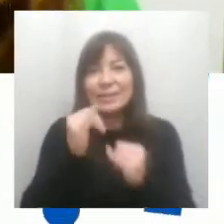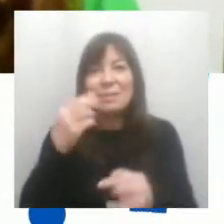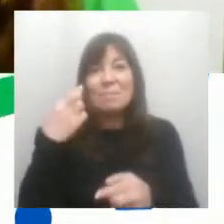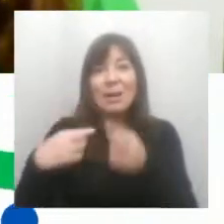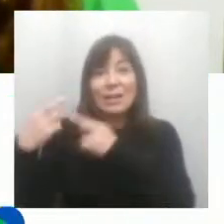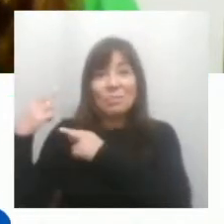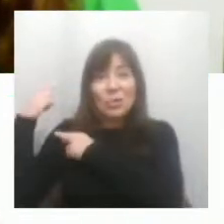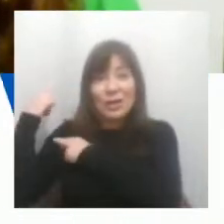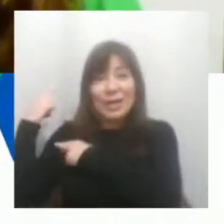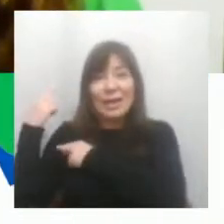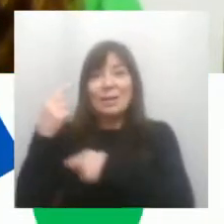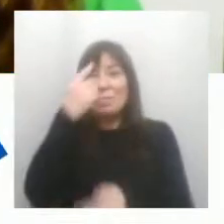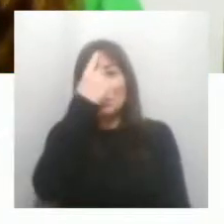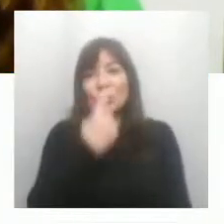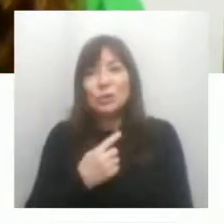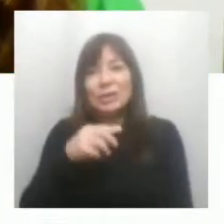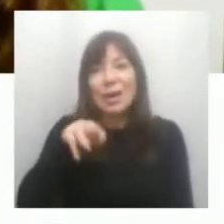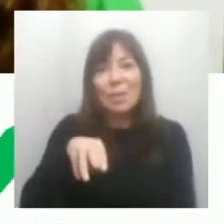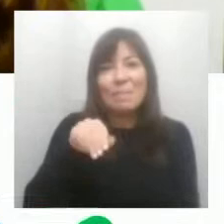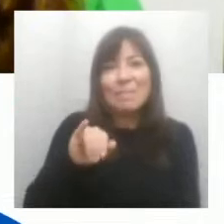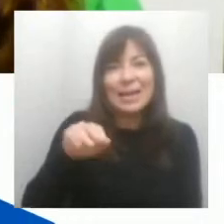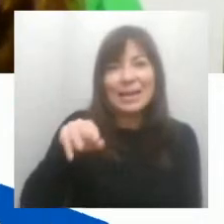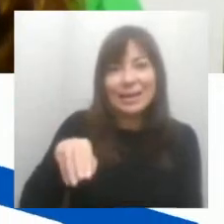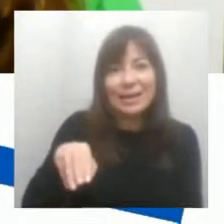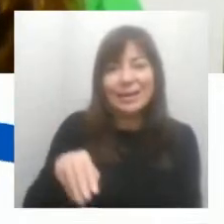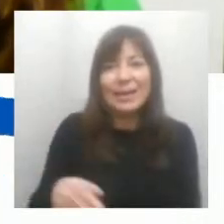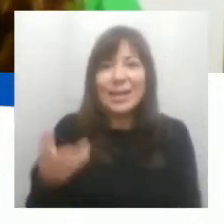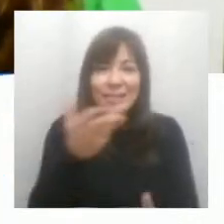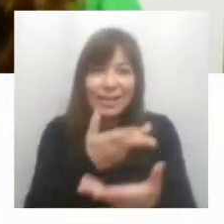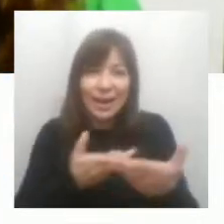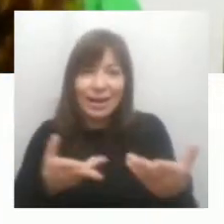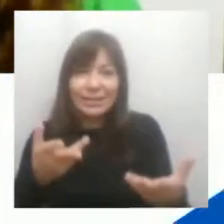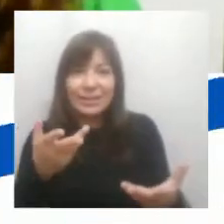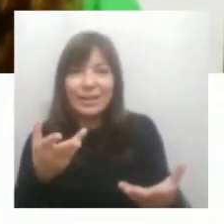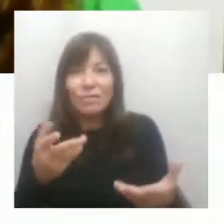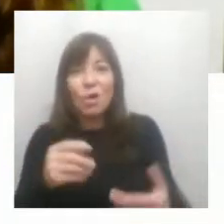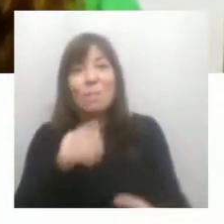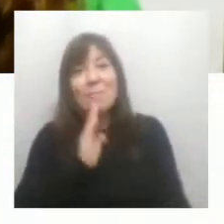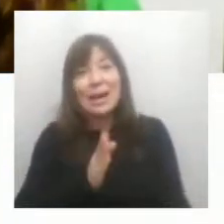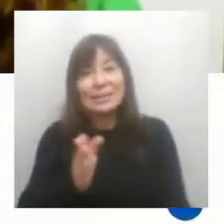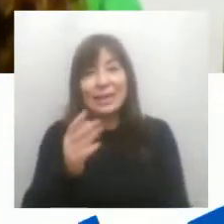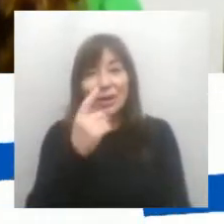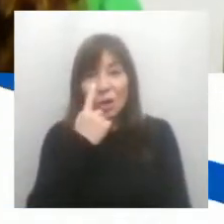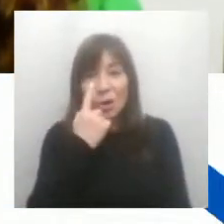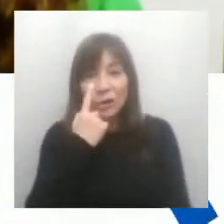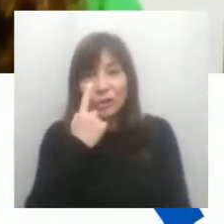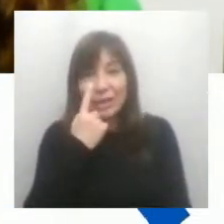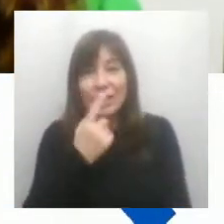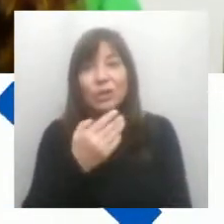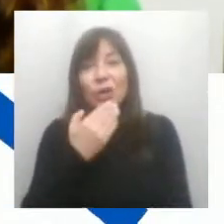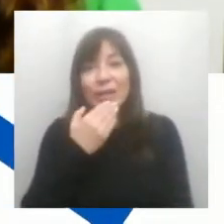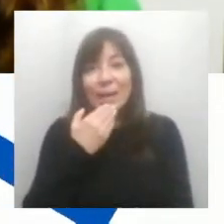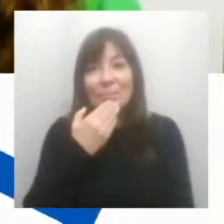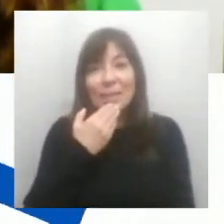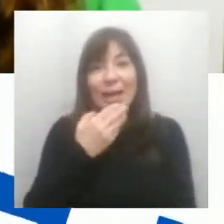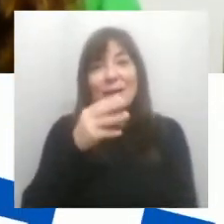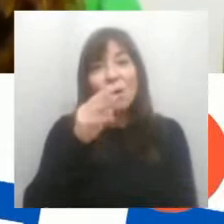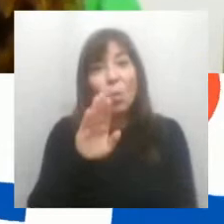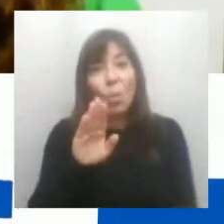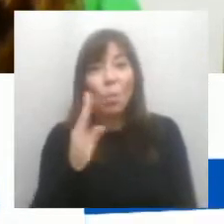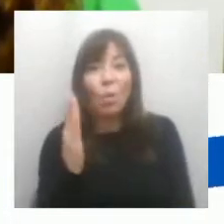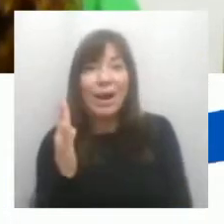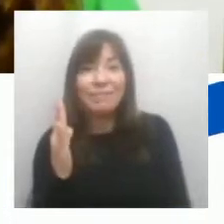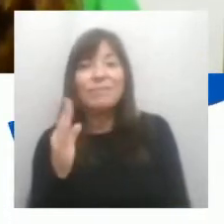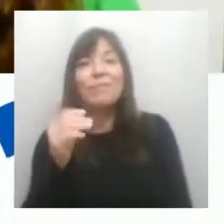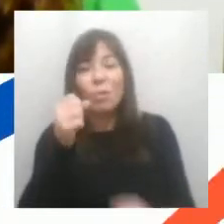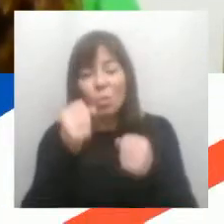que quedan cordialmente invitados para mañana, para seguir conociéndolo, y invitados también para recorrerlo a través de nuestra plataforma, y hacer